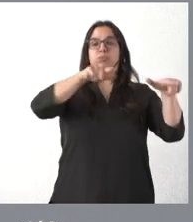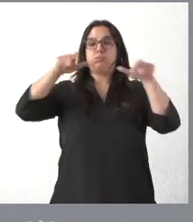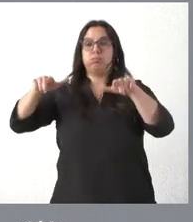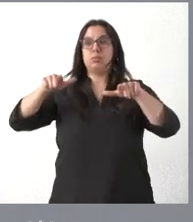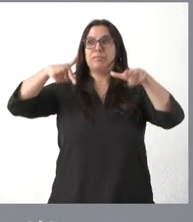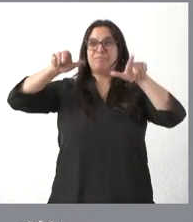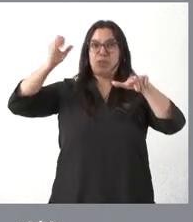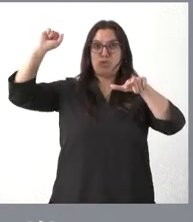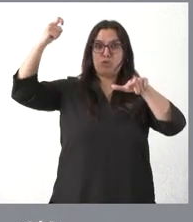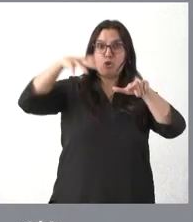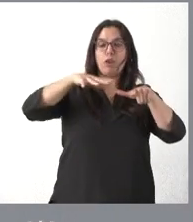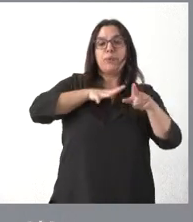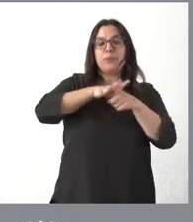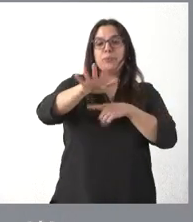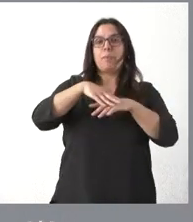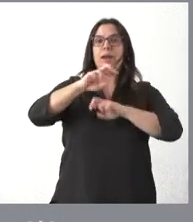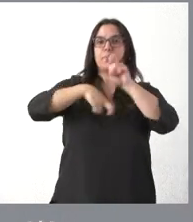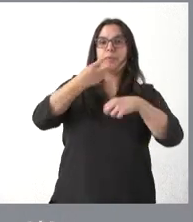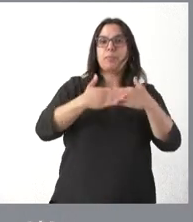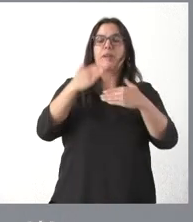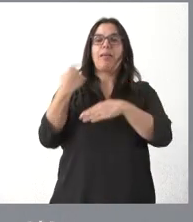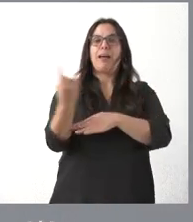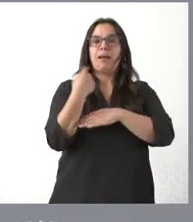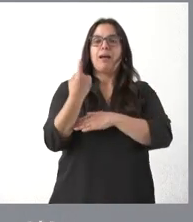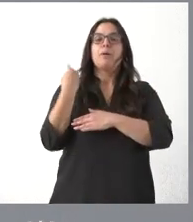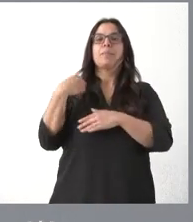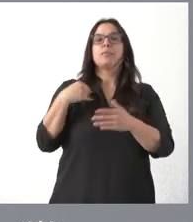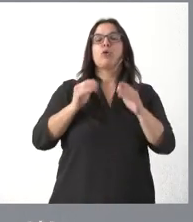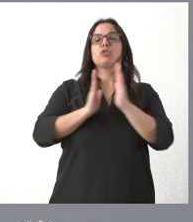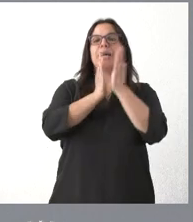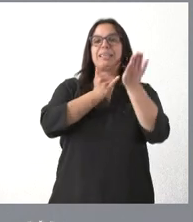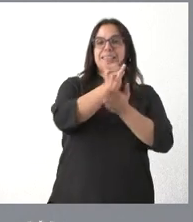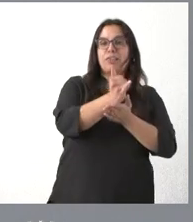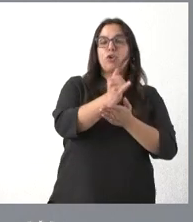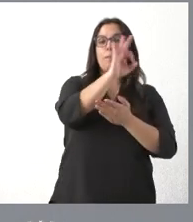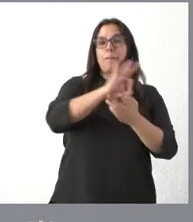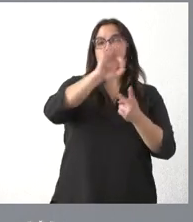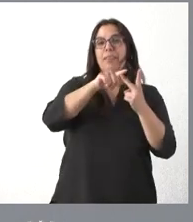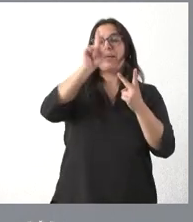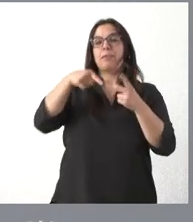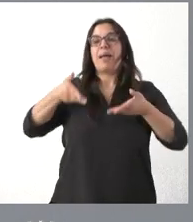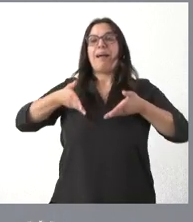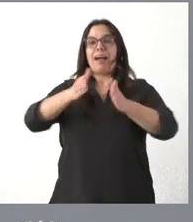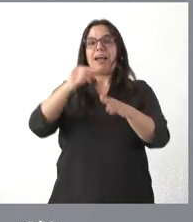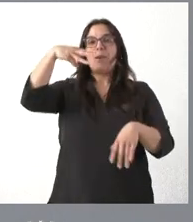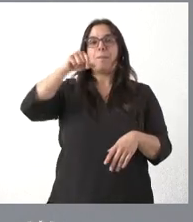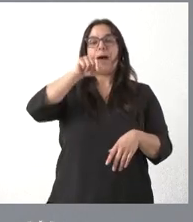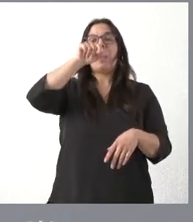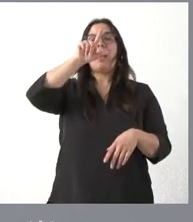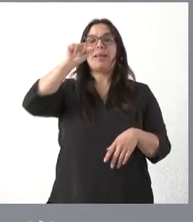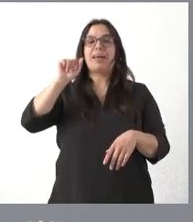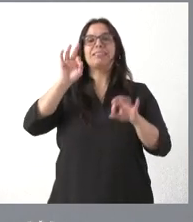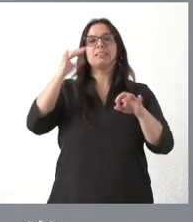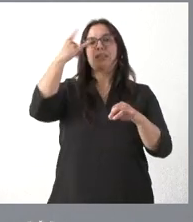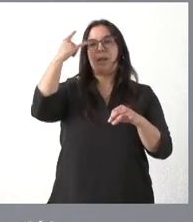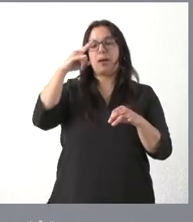modernizar los regadíos de San Isidro en Soto de zarato Palencia y el canal de la malla en su fase 2 en Salamanca Son obras